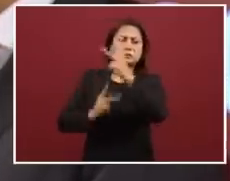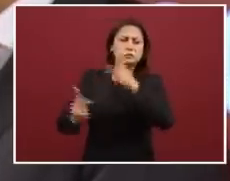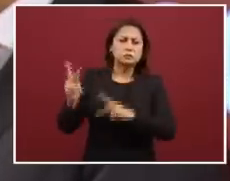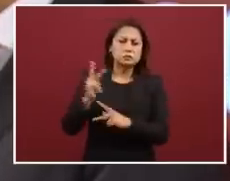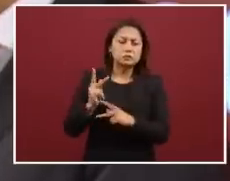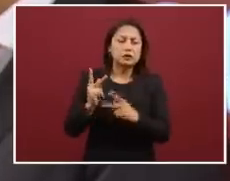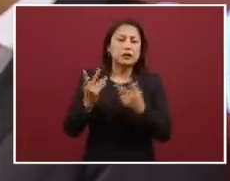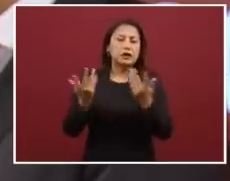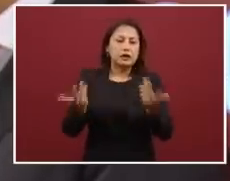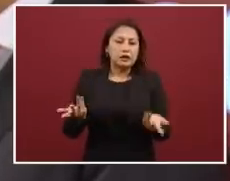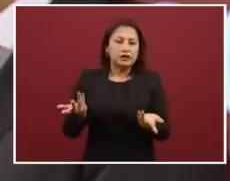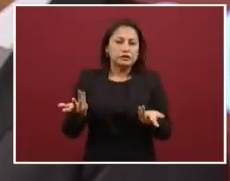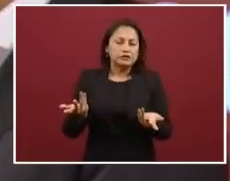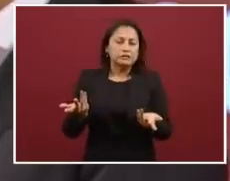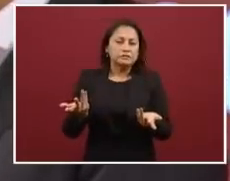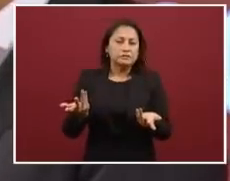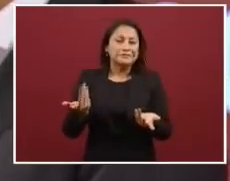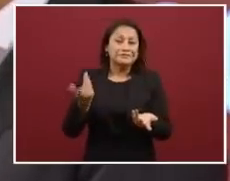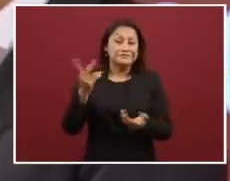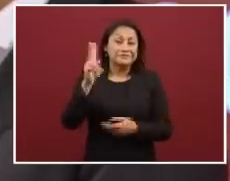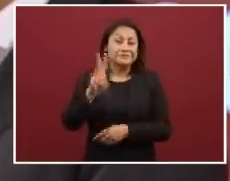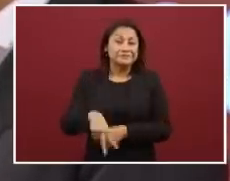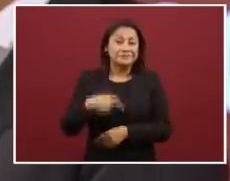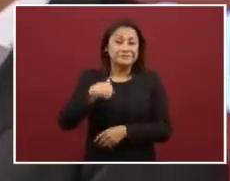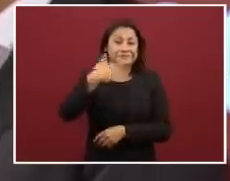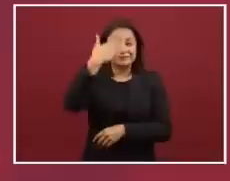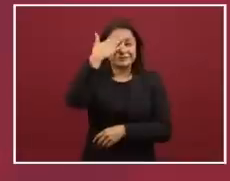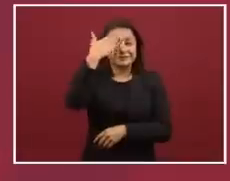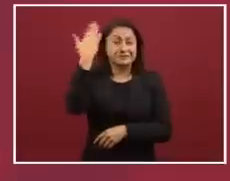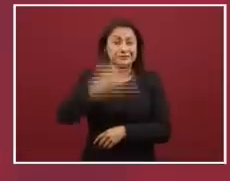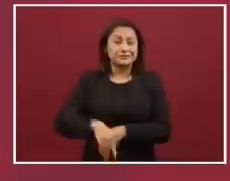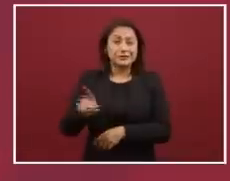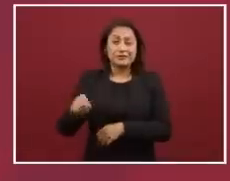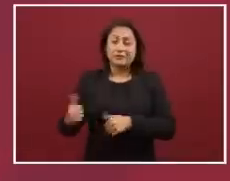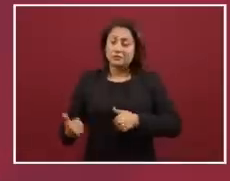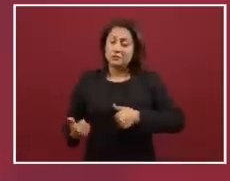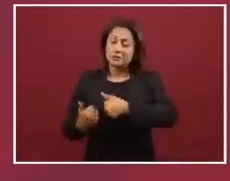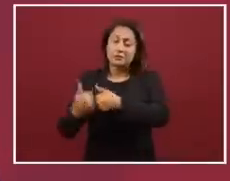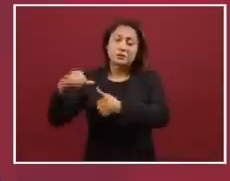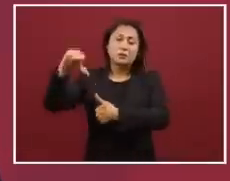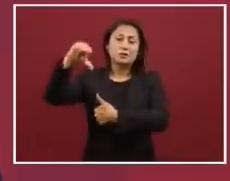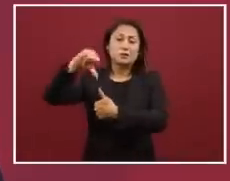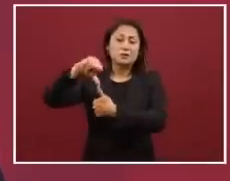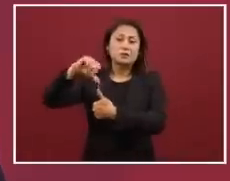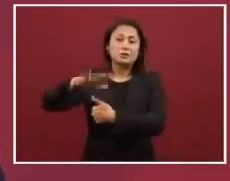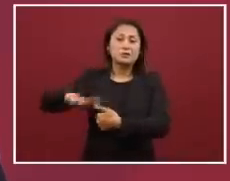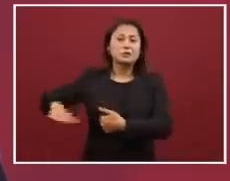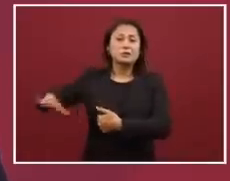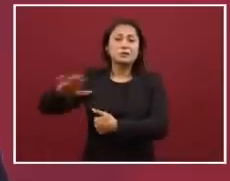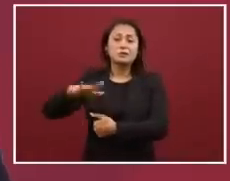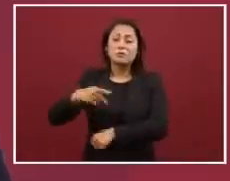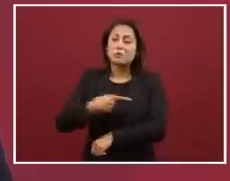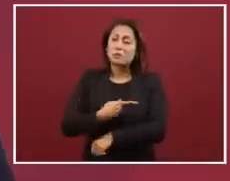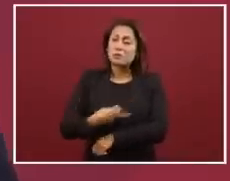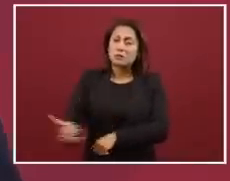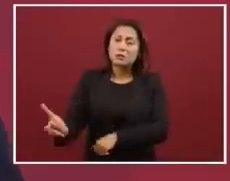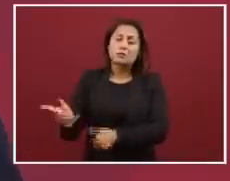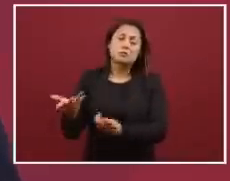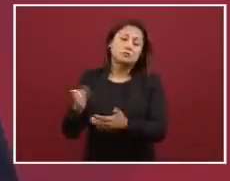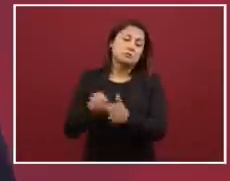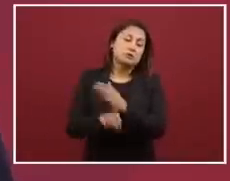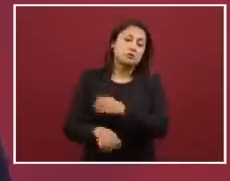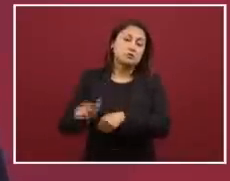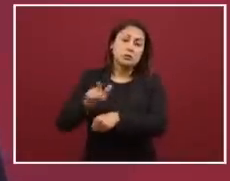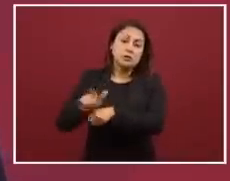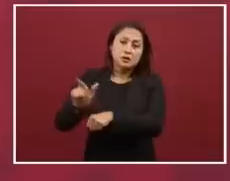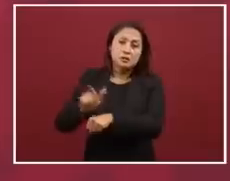que hay en el sur-sureste y en Centroamérica, en los países de Guatemala, Salvador, Honduras y otros